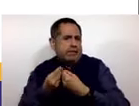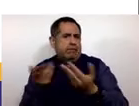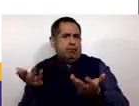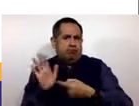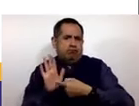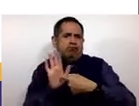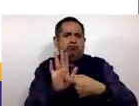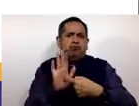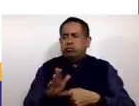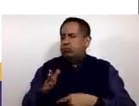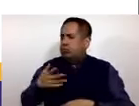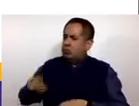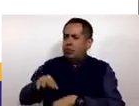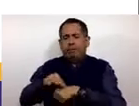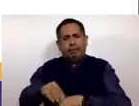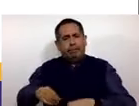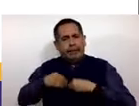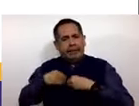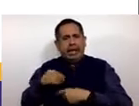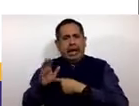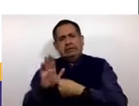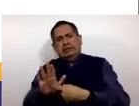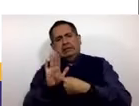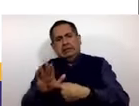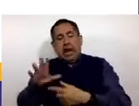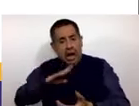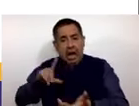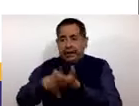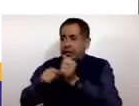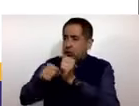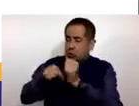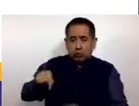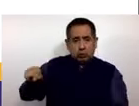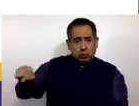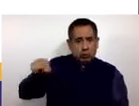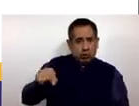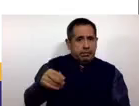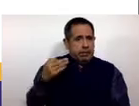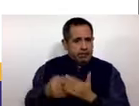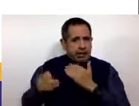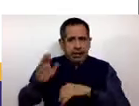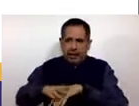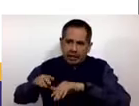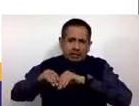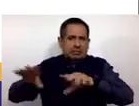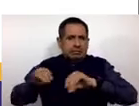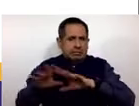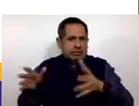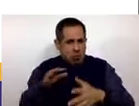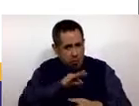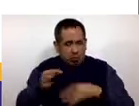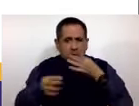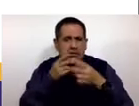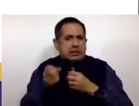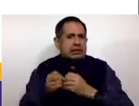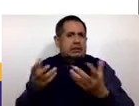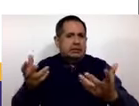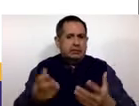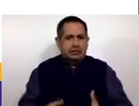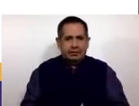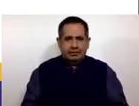experiencias que sabemos que existen y que no podemos decir, entre comillas, ¿no?